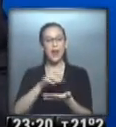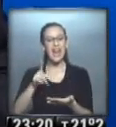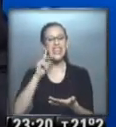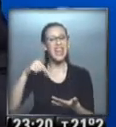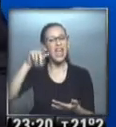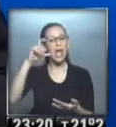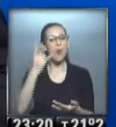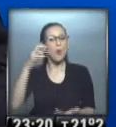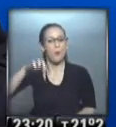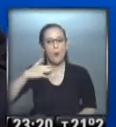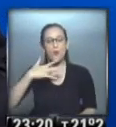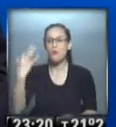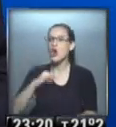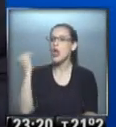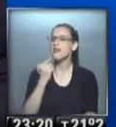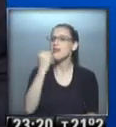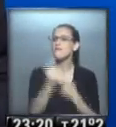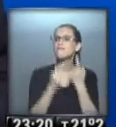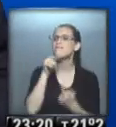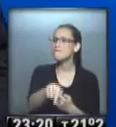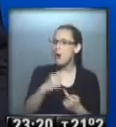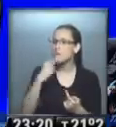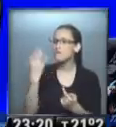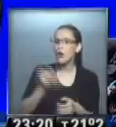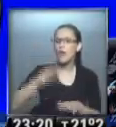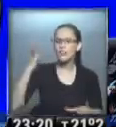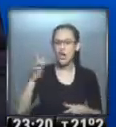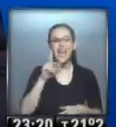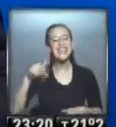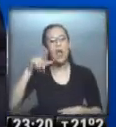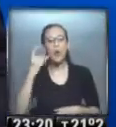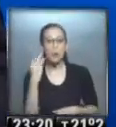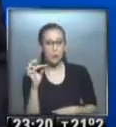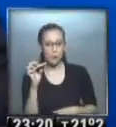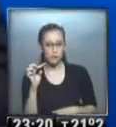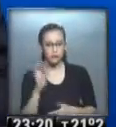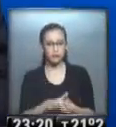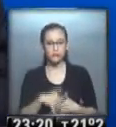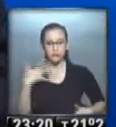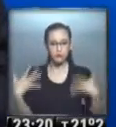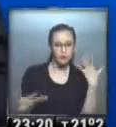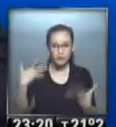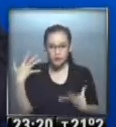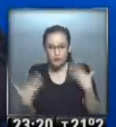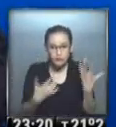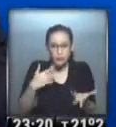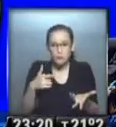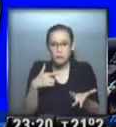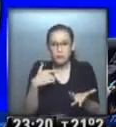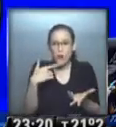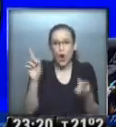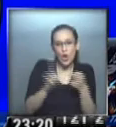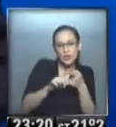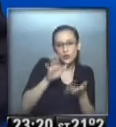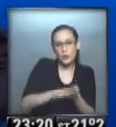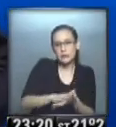me interesa mucho consultarlo contigo, que sos especialista, porque se está ahí familiarizado